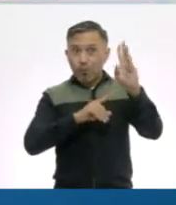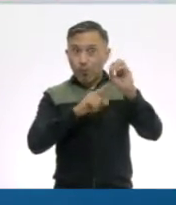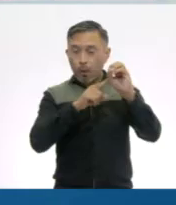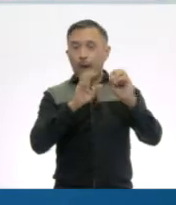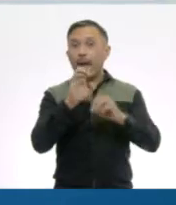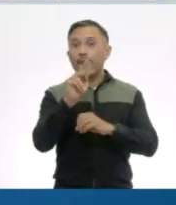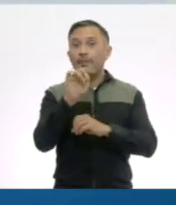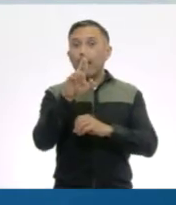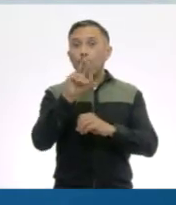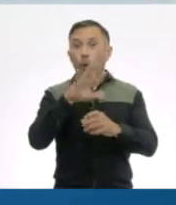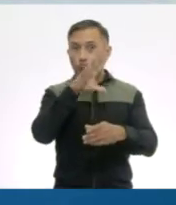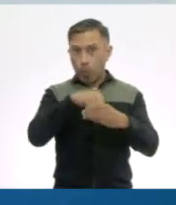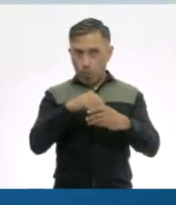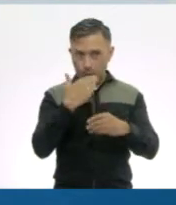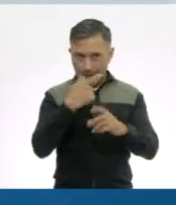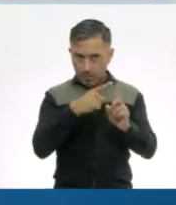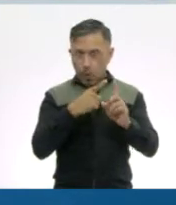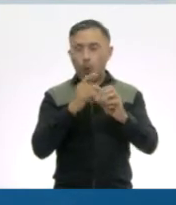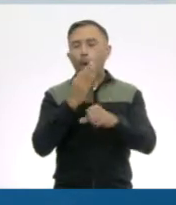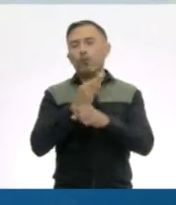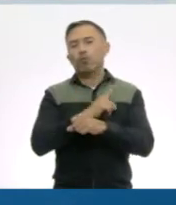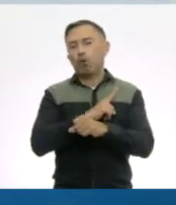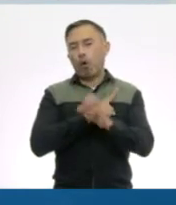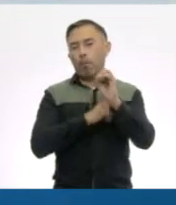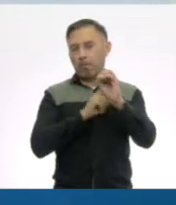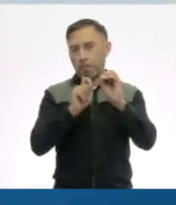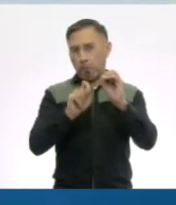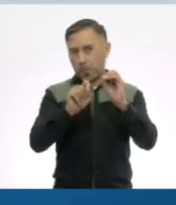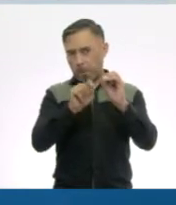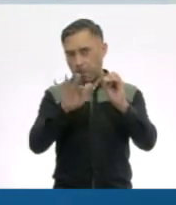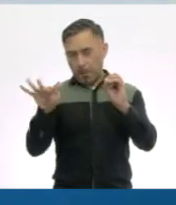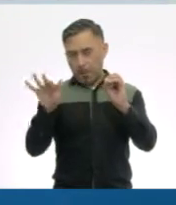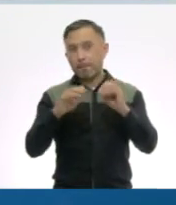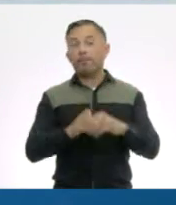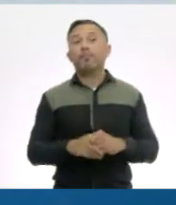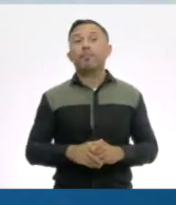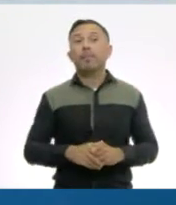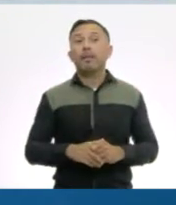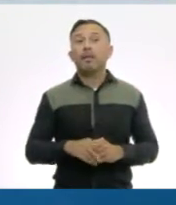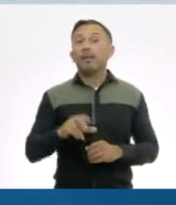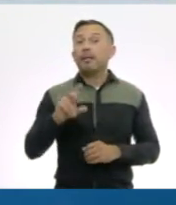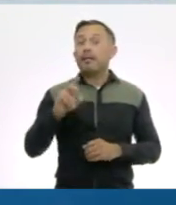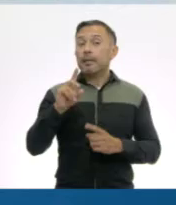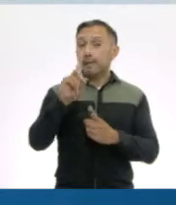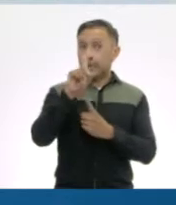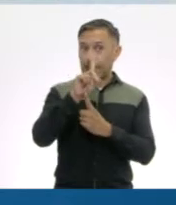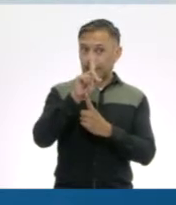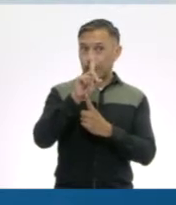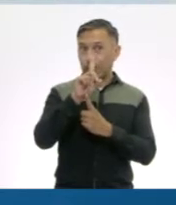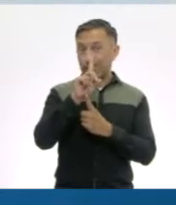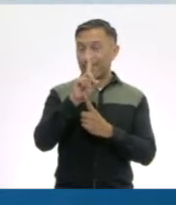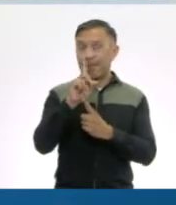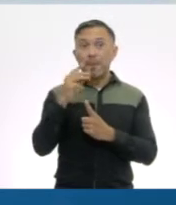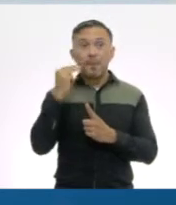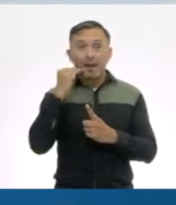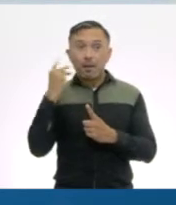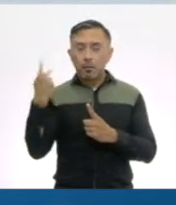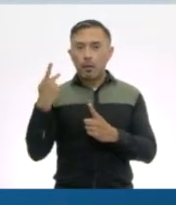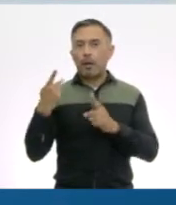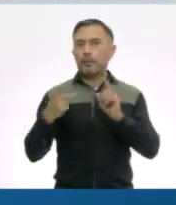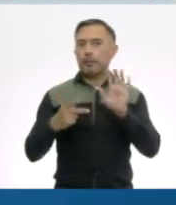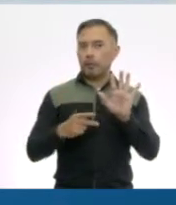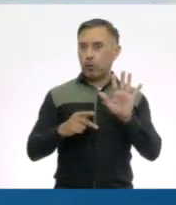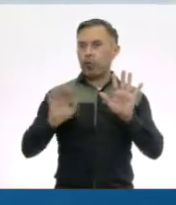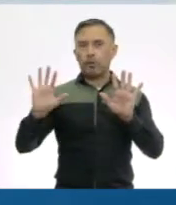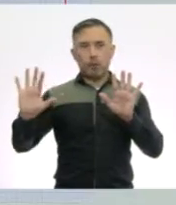decimal. Perfecto. En los décimos, tanto a María como a mí nos salió 5. 5. Entonces tenemos igual número de